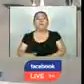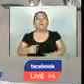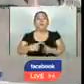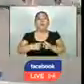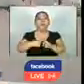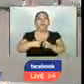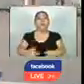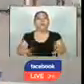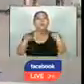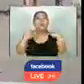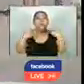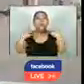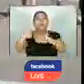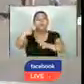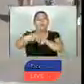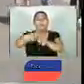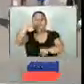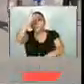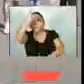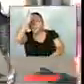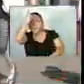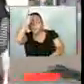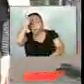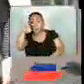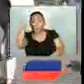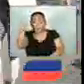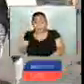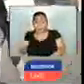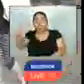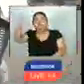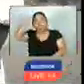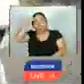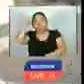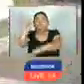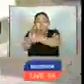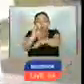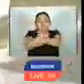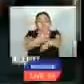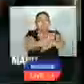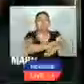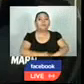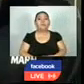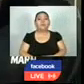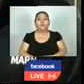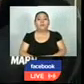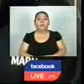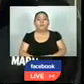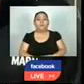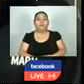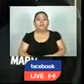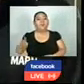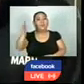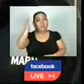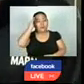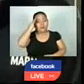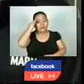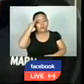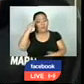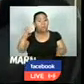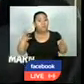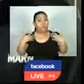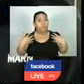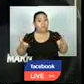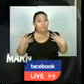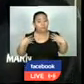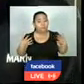temperaturas que se esperan para este fin de semana, los expertos tienen las siguientes recomendaciones. Recordar que bajo un ambiente bastante